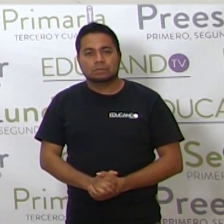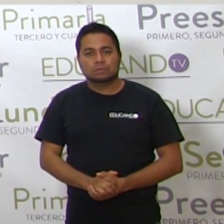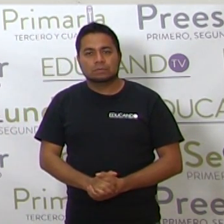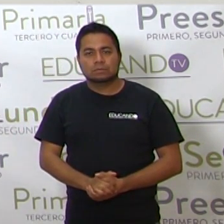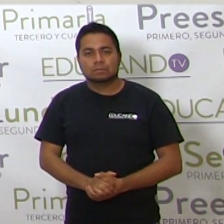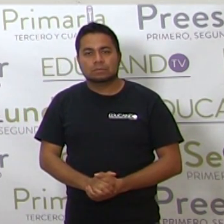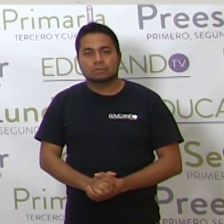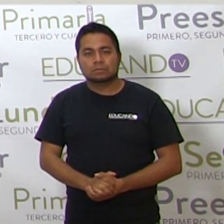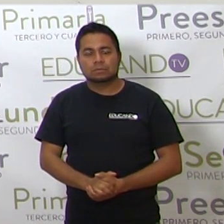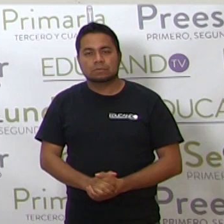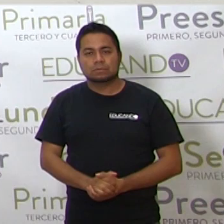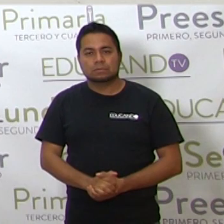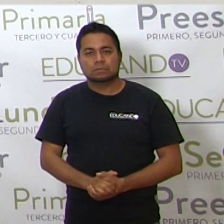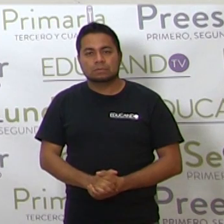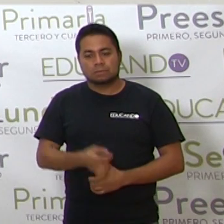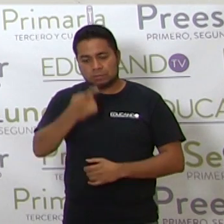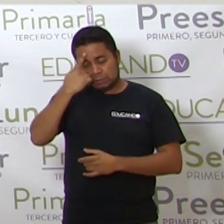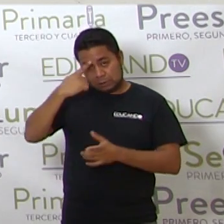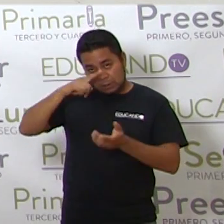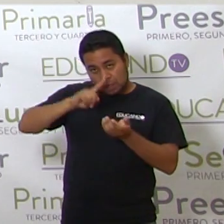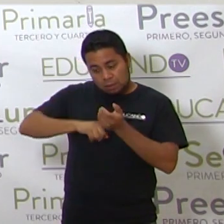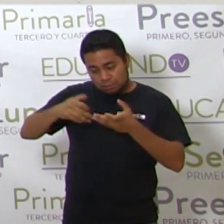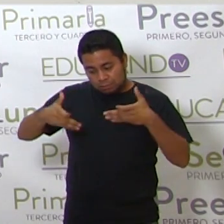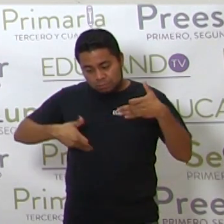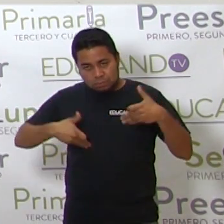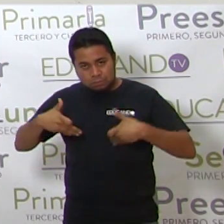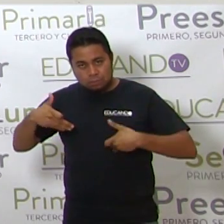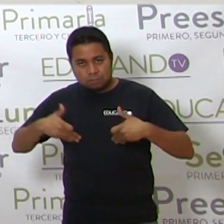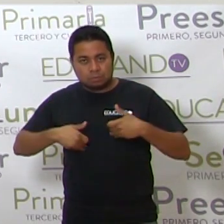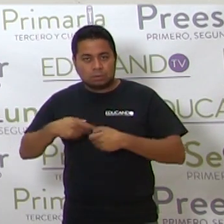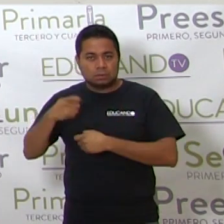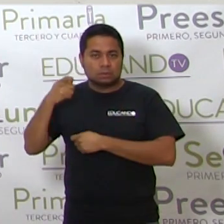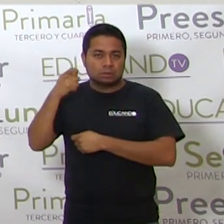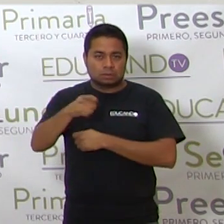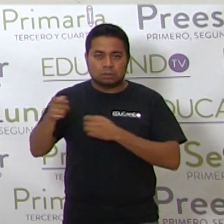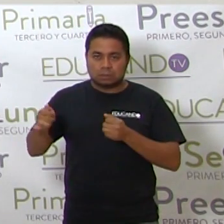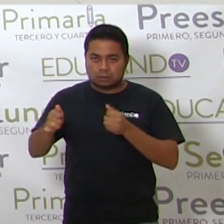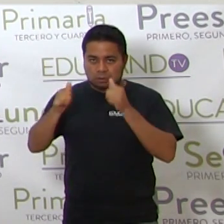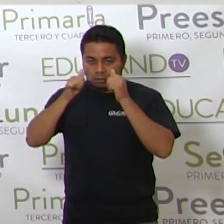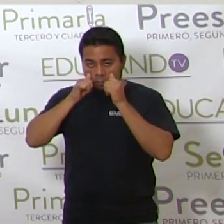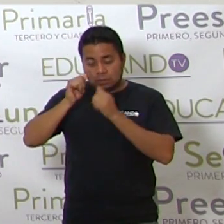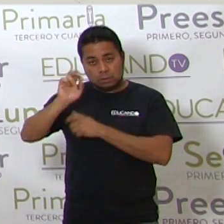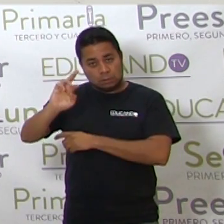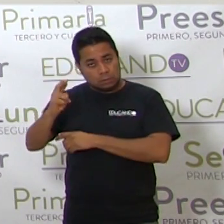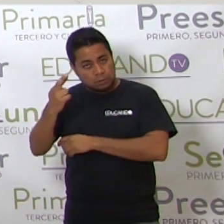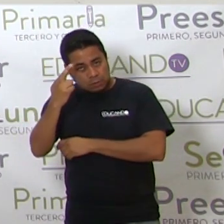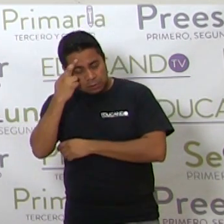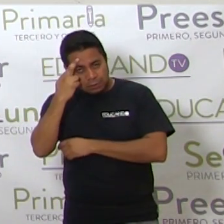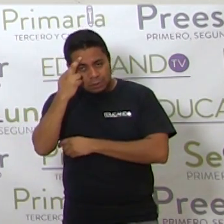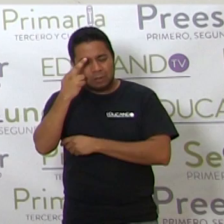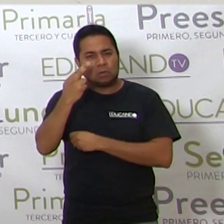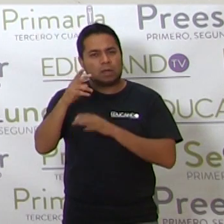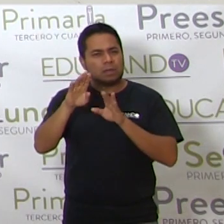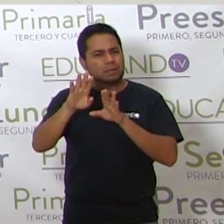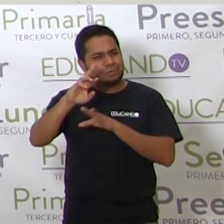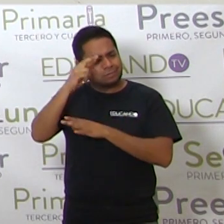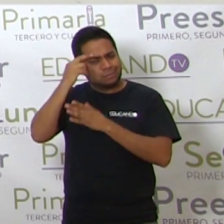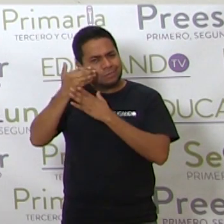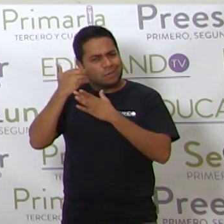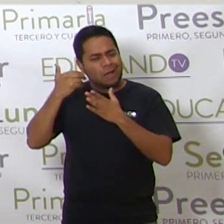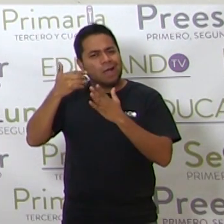nuestra obra de teatro mucha atención porque recuerdas la receta de cocina